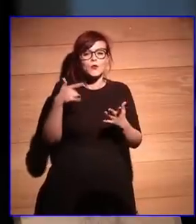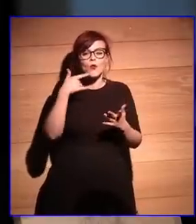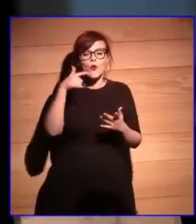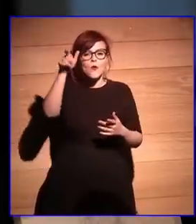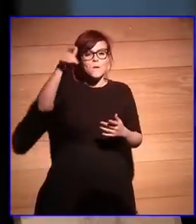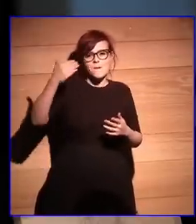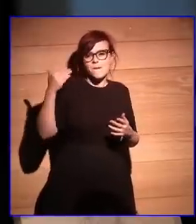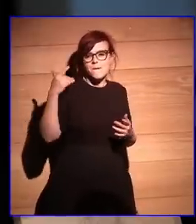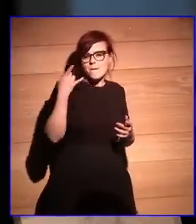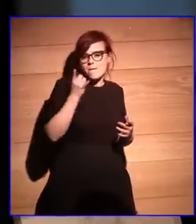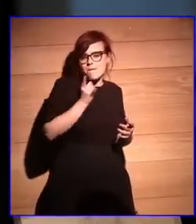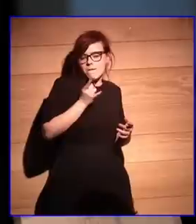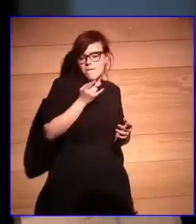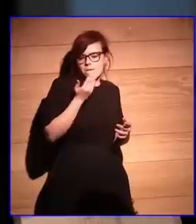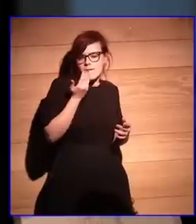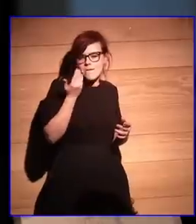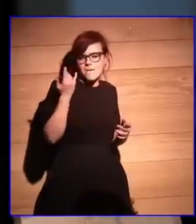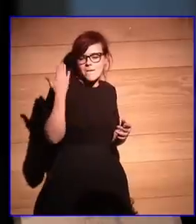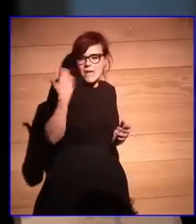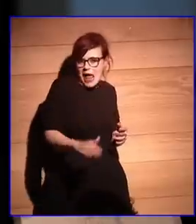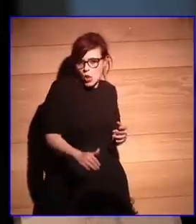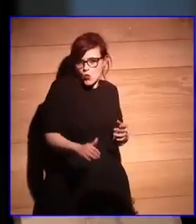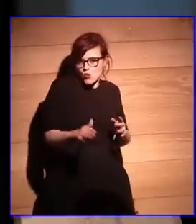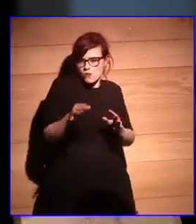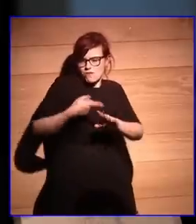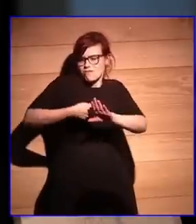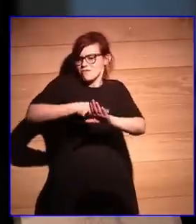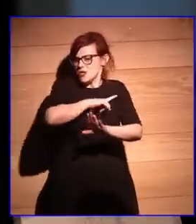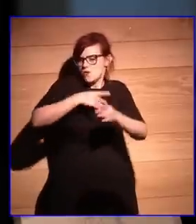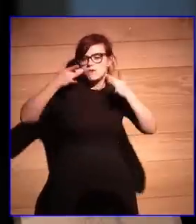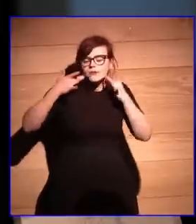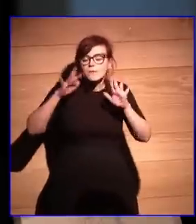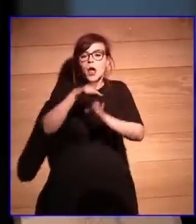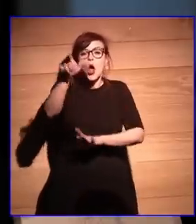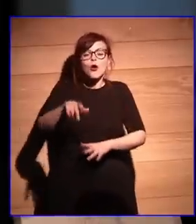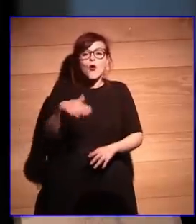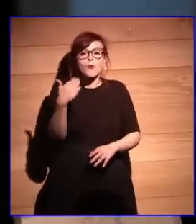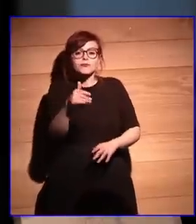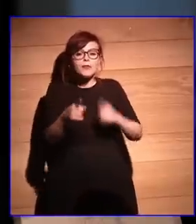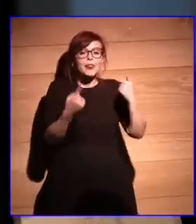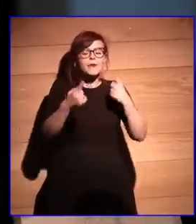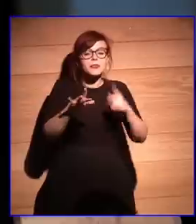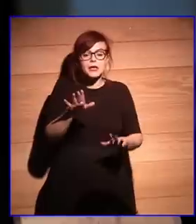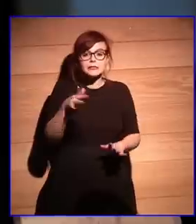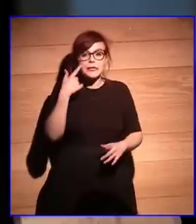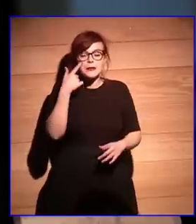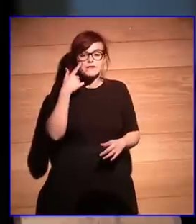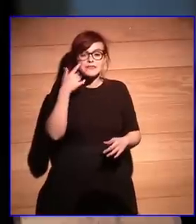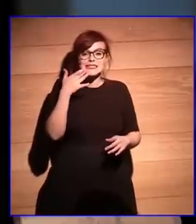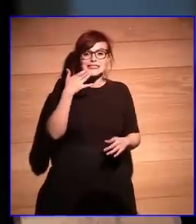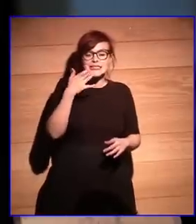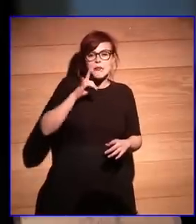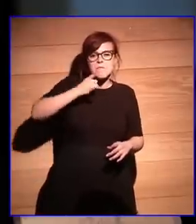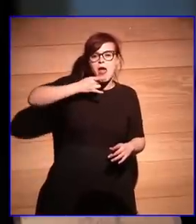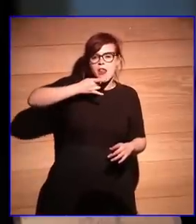definitivo, sin ningún tipo de explicación, difícilmente encontraremos a grandes villanos. En ocasiones, sí, no sé si tampoco los podemos definir como